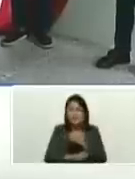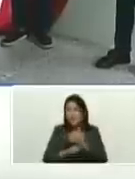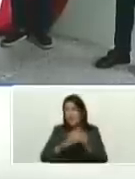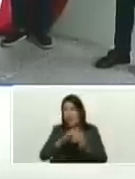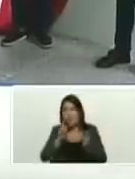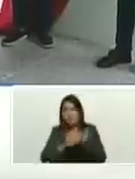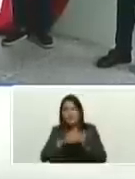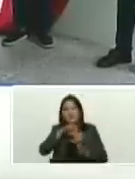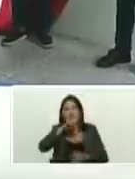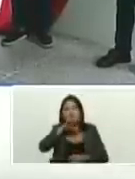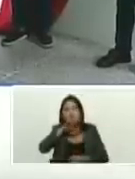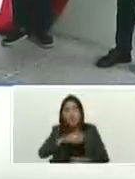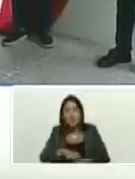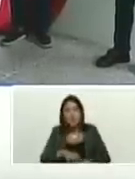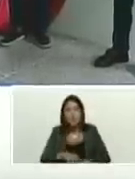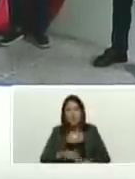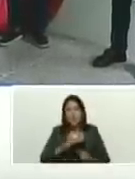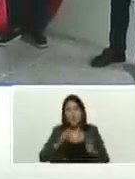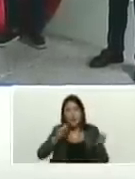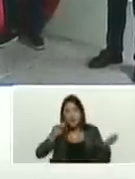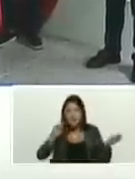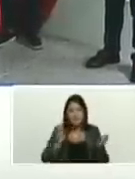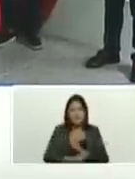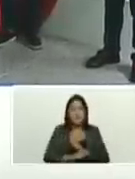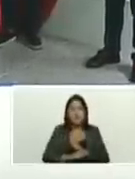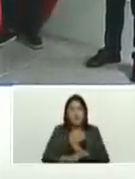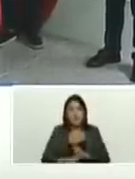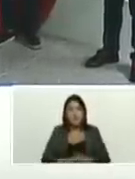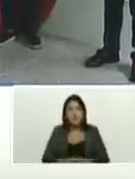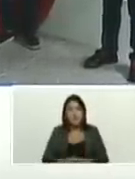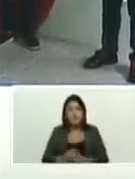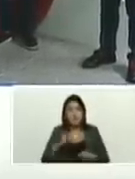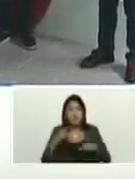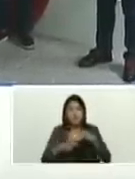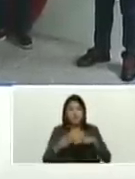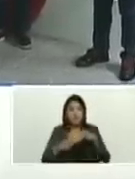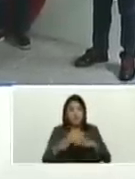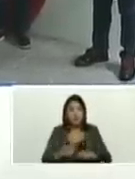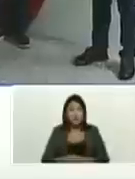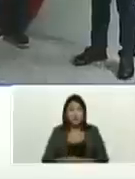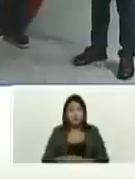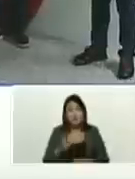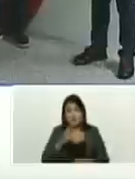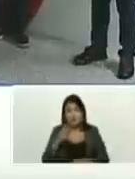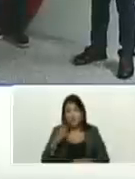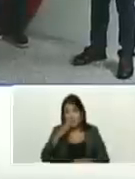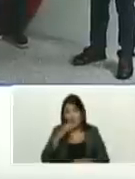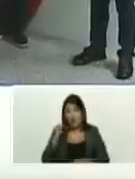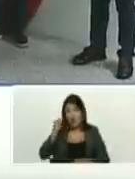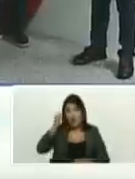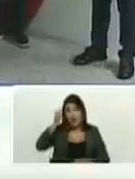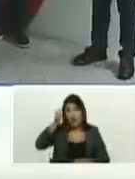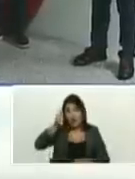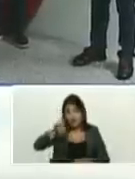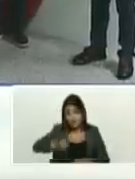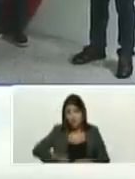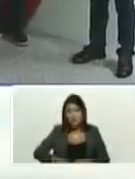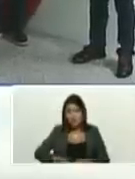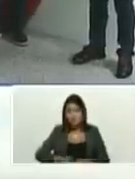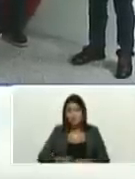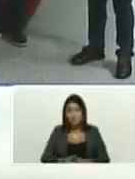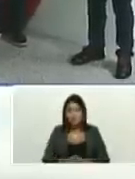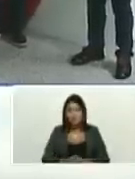un cambio de época, fue un cambio revolucionario. A 24 años del inicio de ese camino que